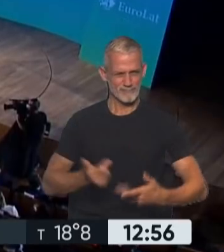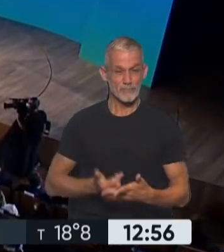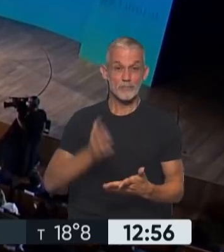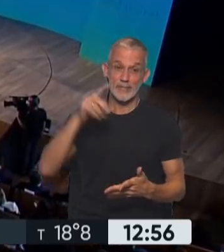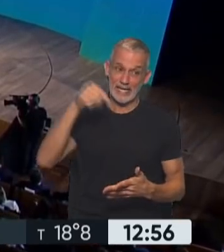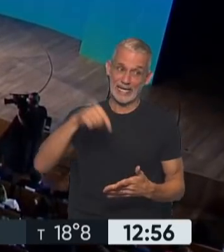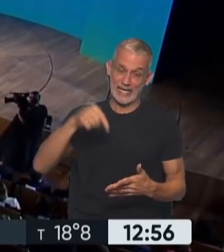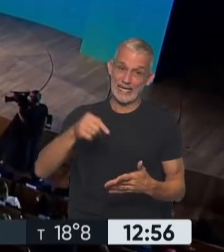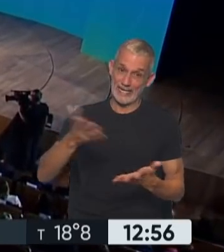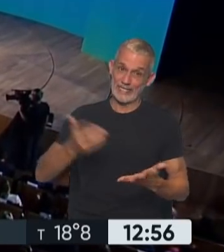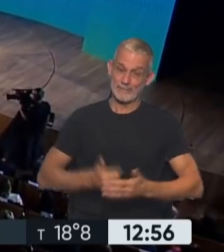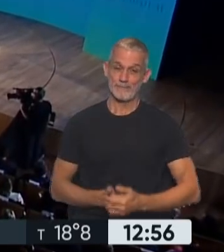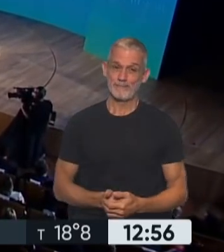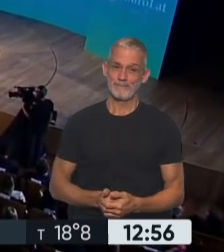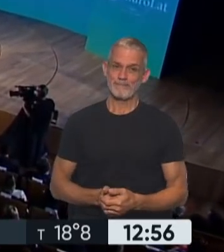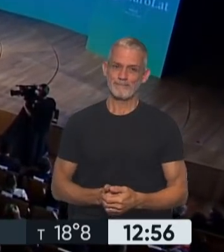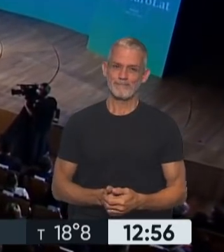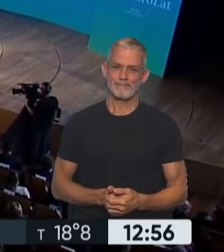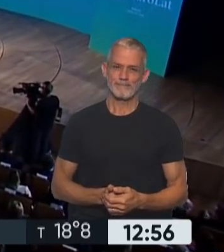acá